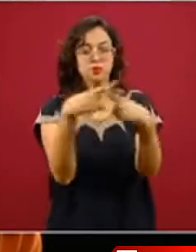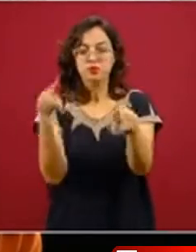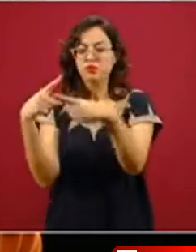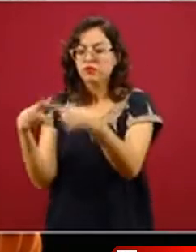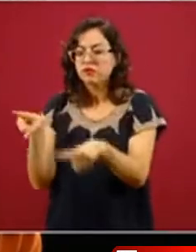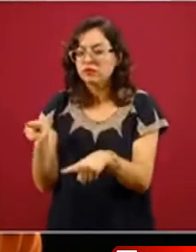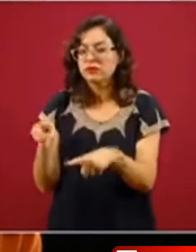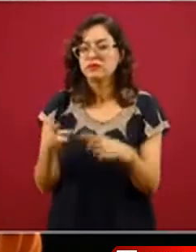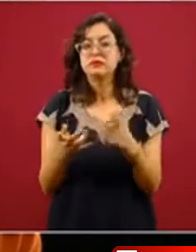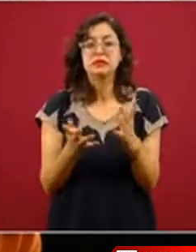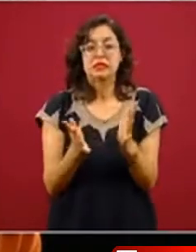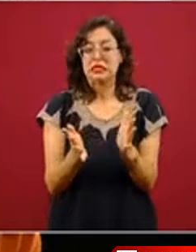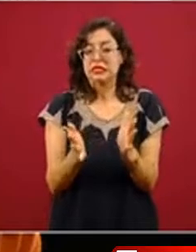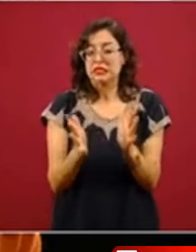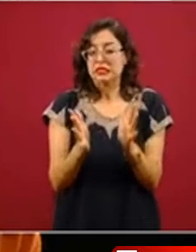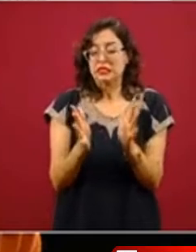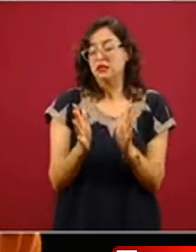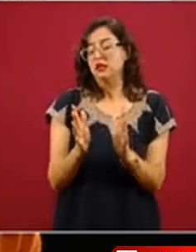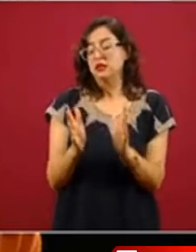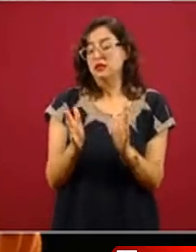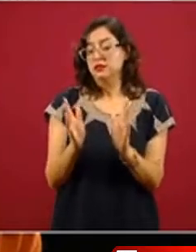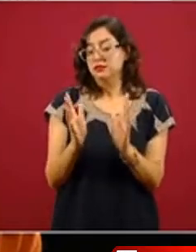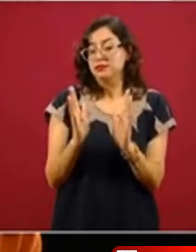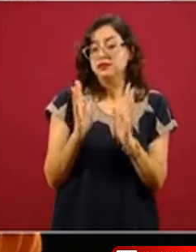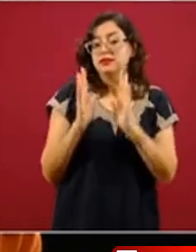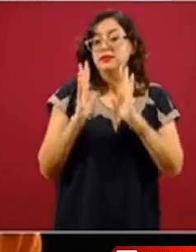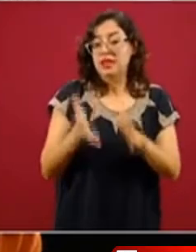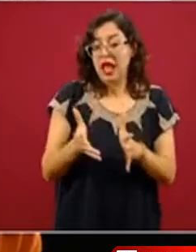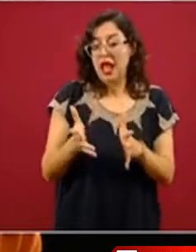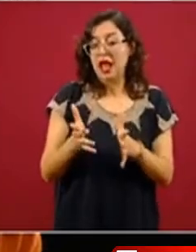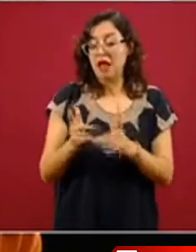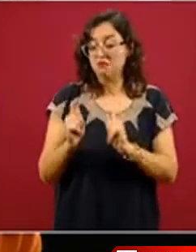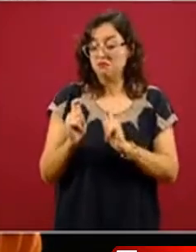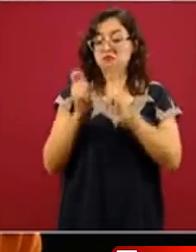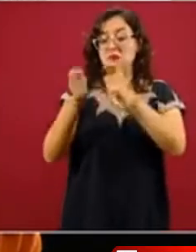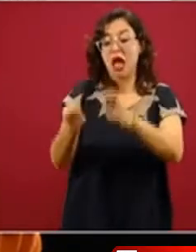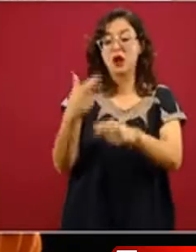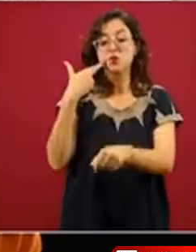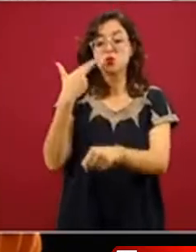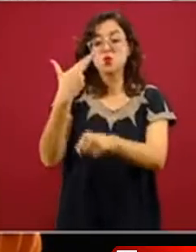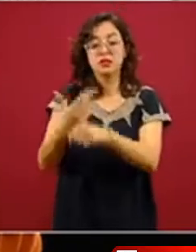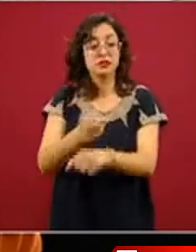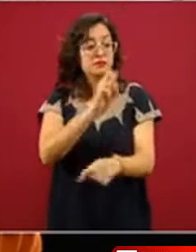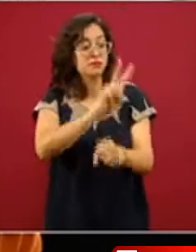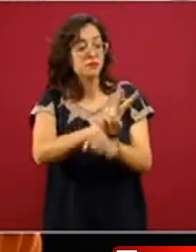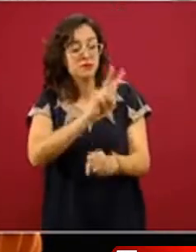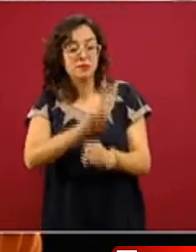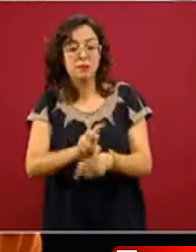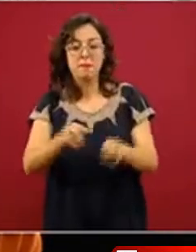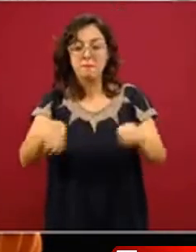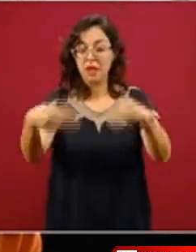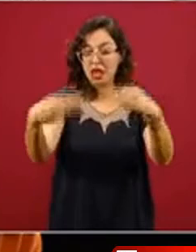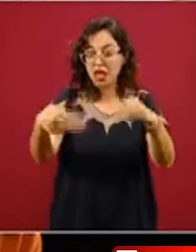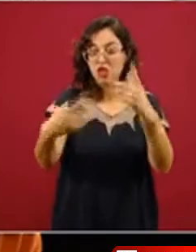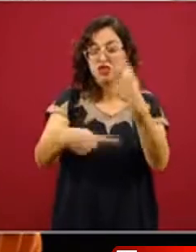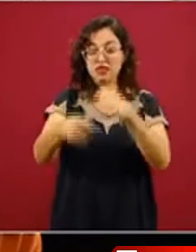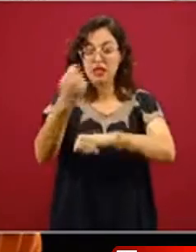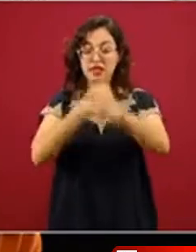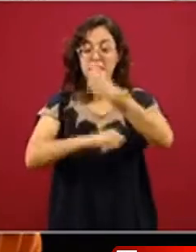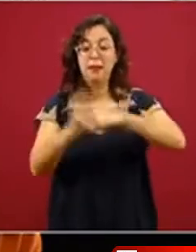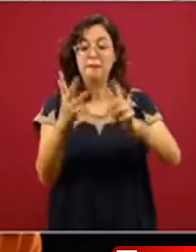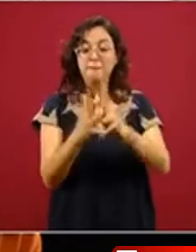han asignado, como ahorita lo acabo de mencionar, alguna supervisión precisamente en mercados y tiendas de